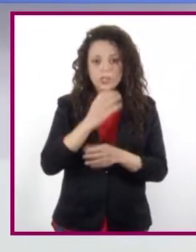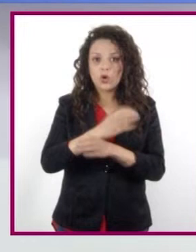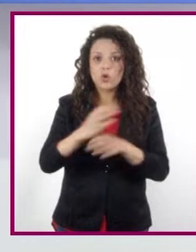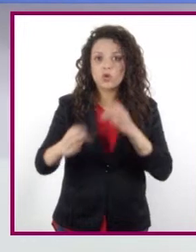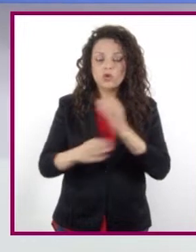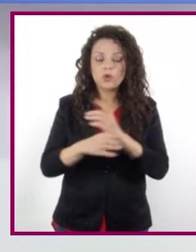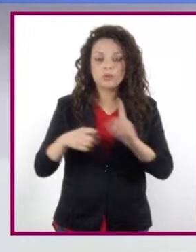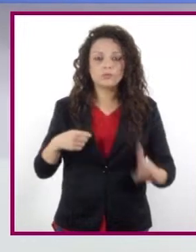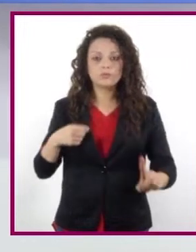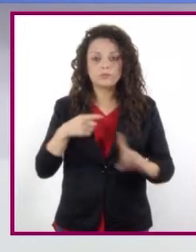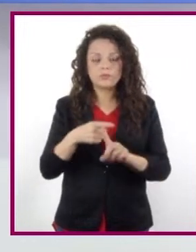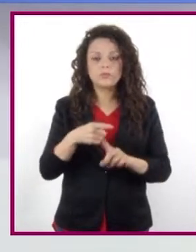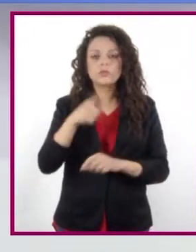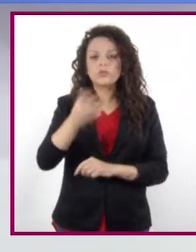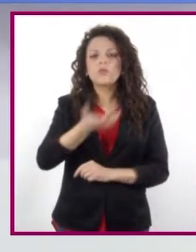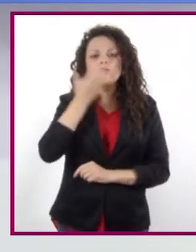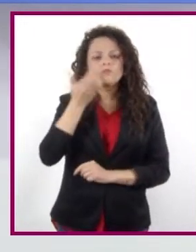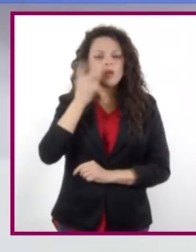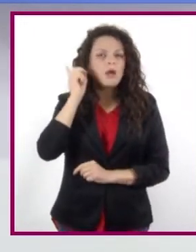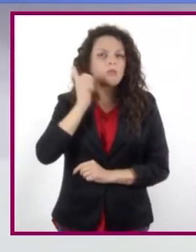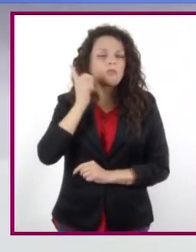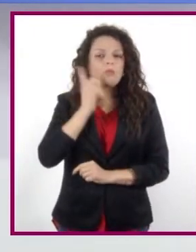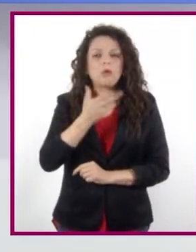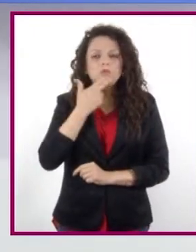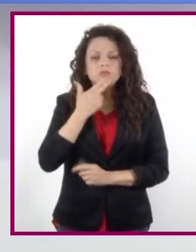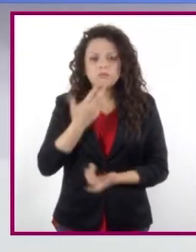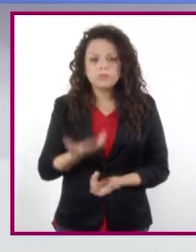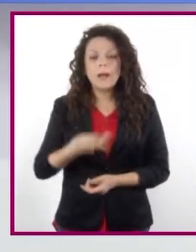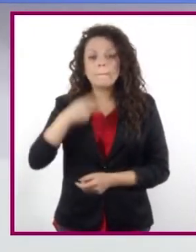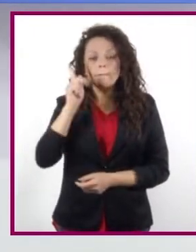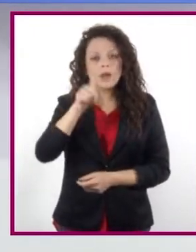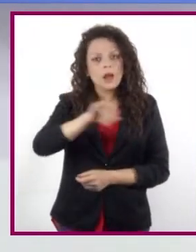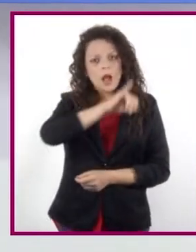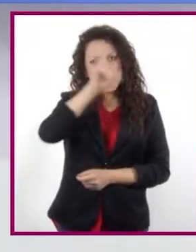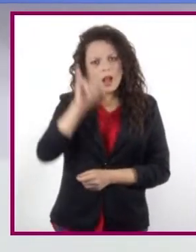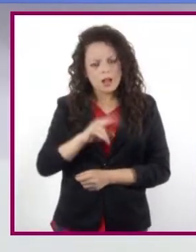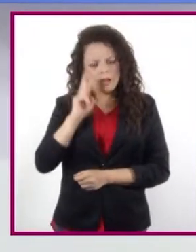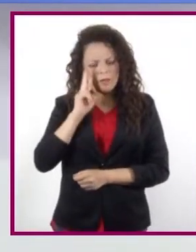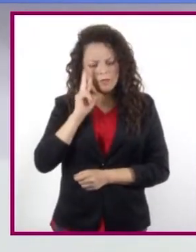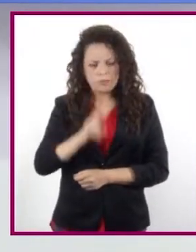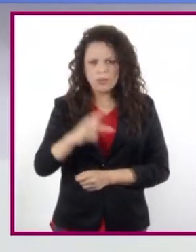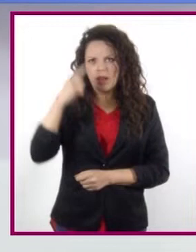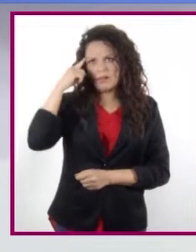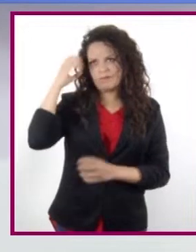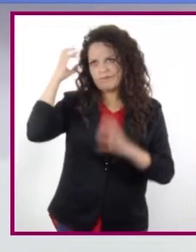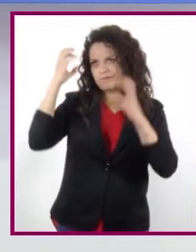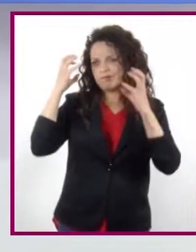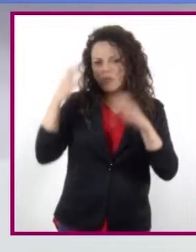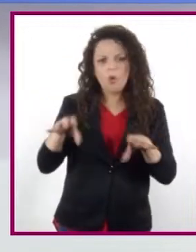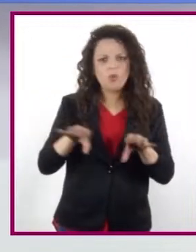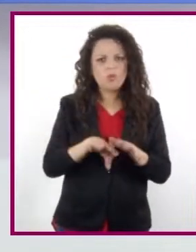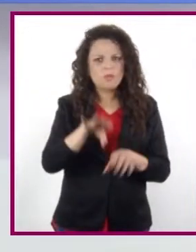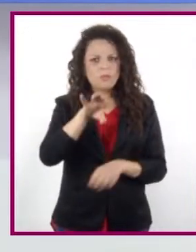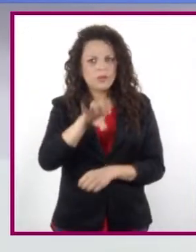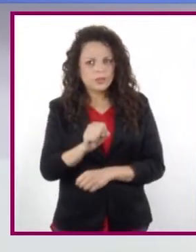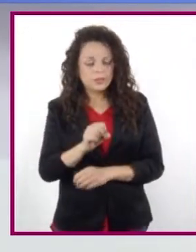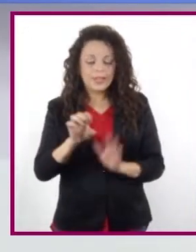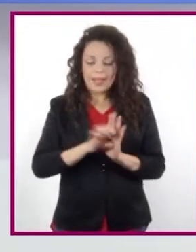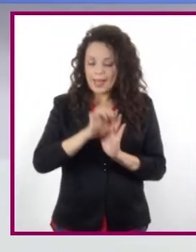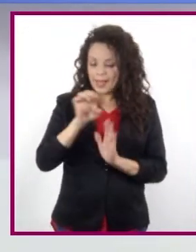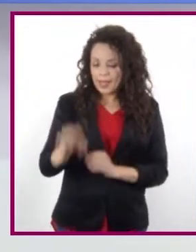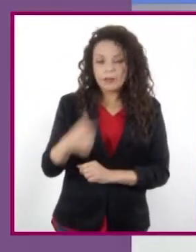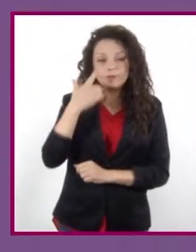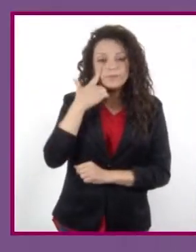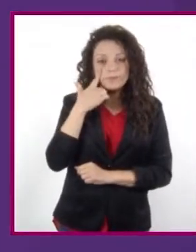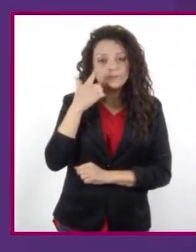que se relacionan cotidianamente y quizá no se han detenido a observarlo o analizar su estructura. Por ejemplo,